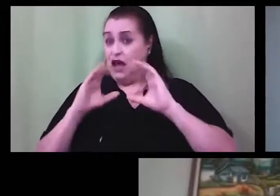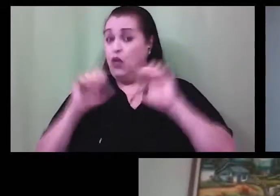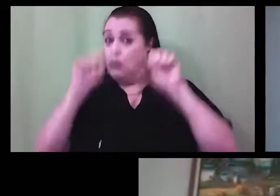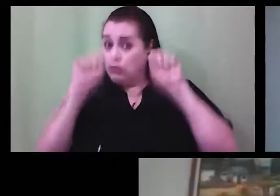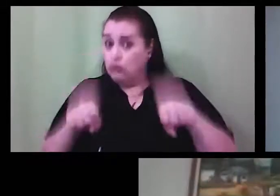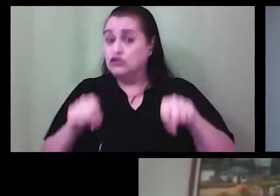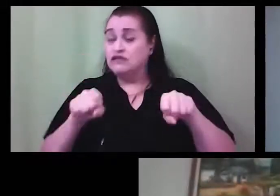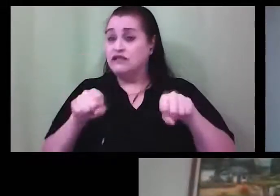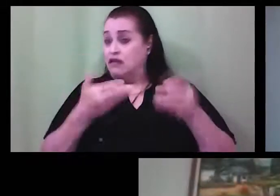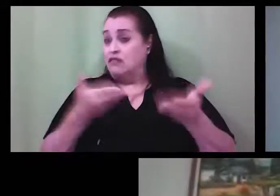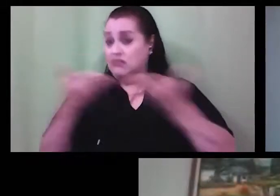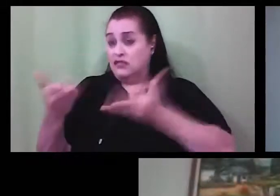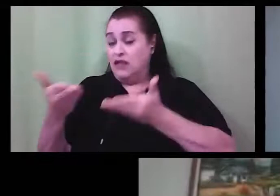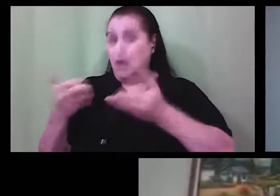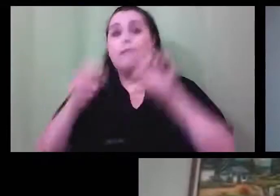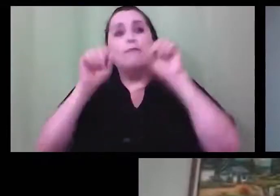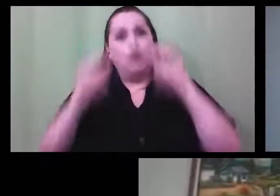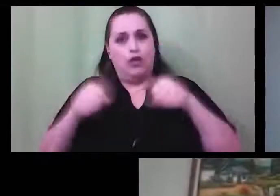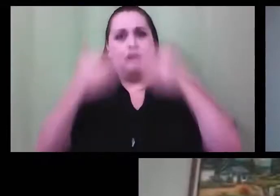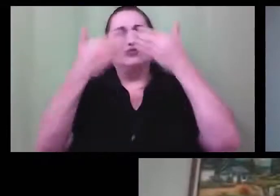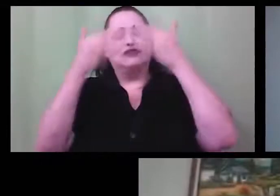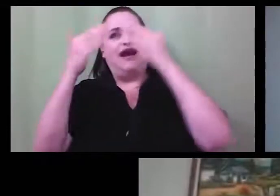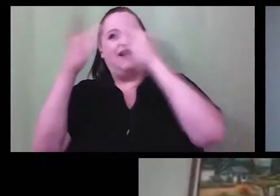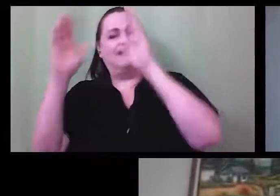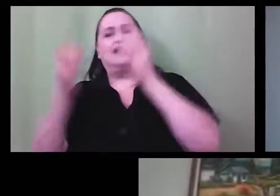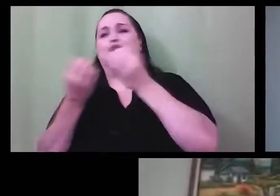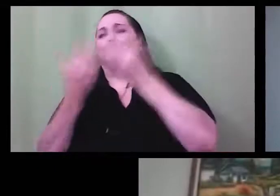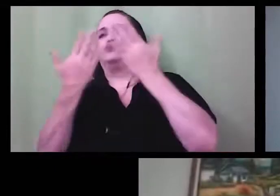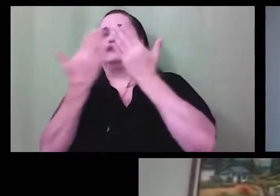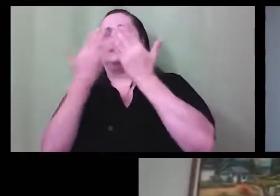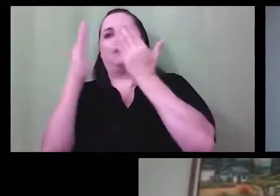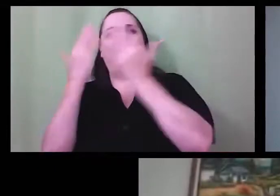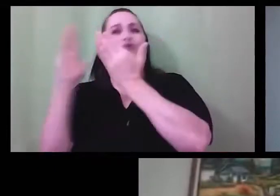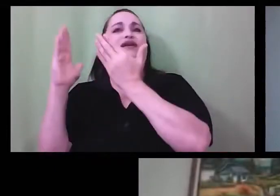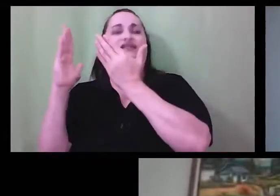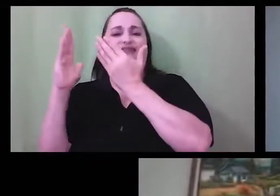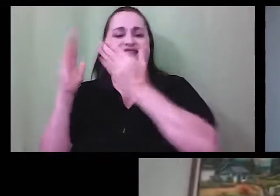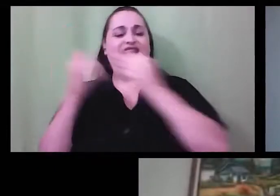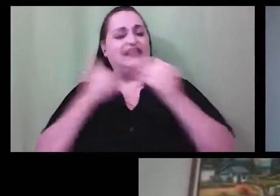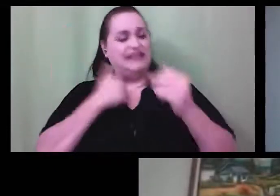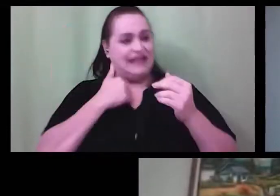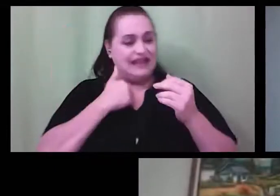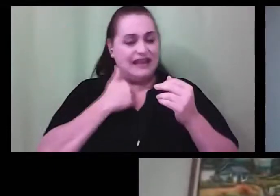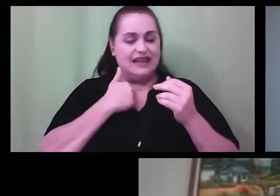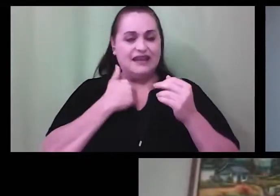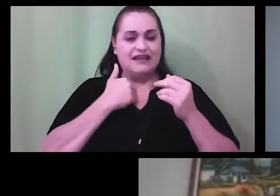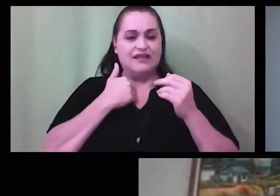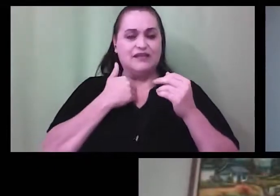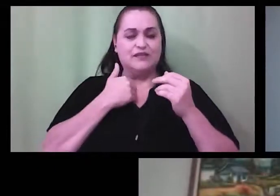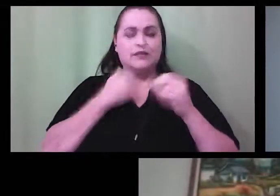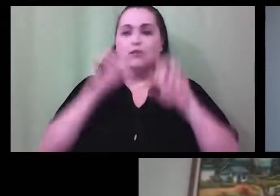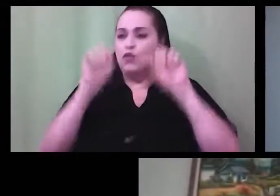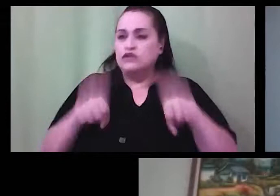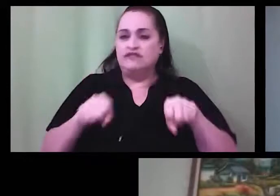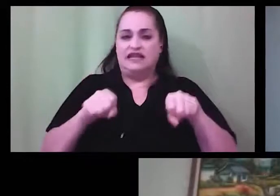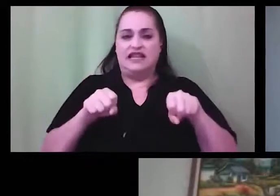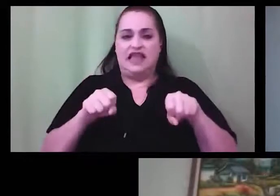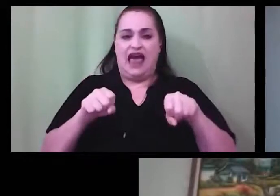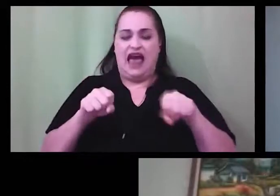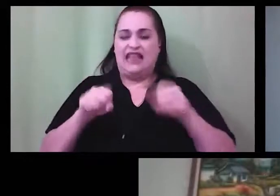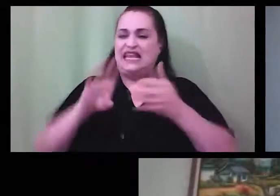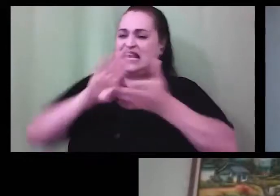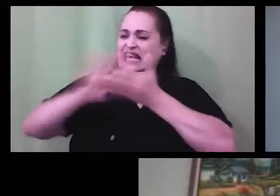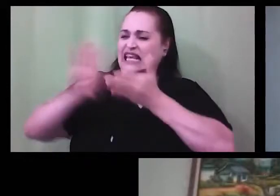posibilidad de dárselo, podemos abrirles a ellos muchas puertas, ¿verdad? Como tener la posibilidad de quitar